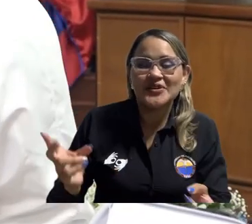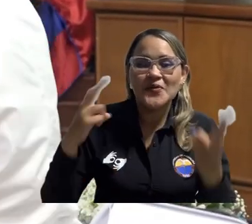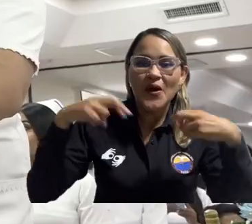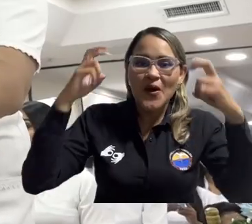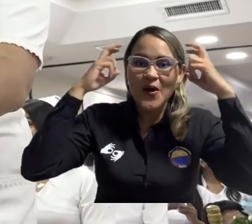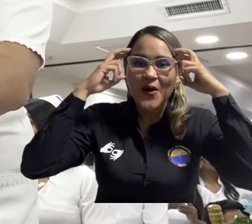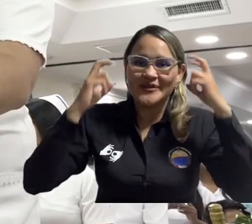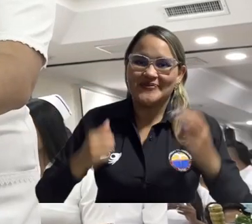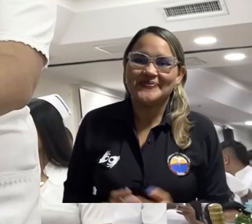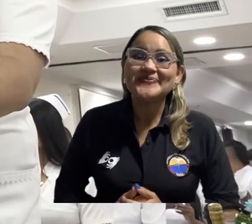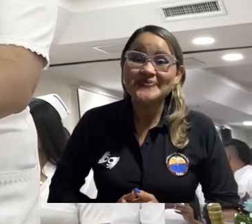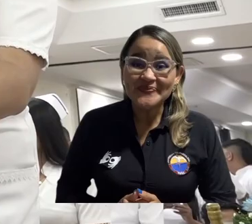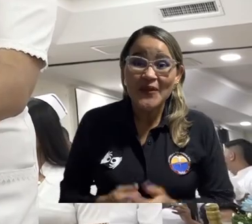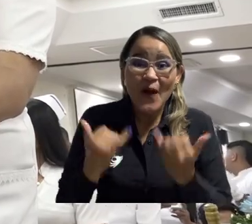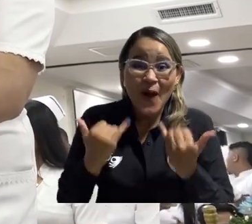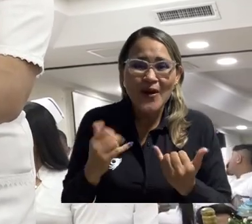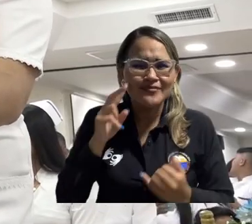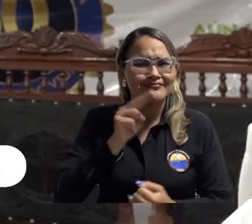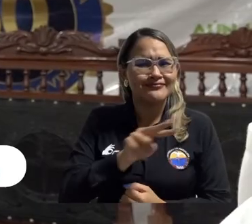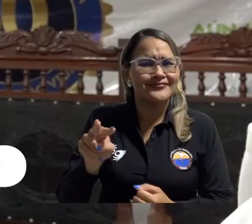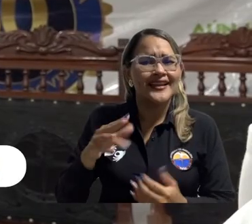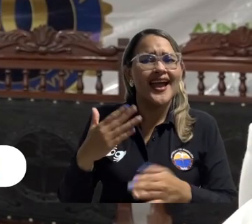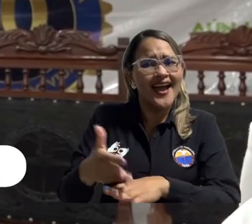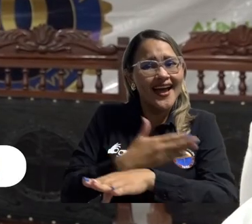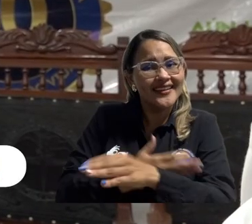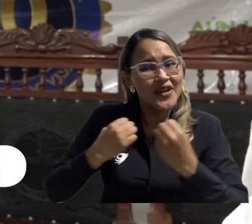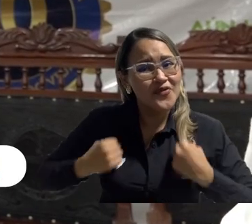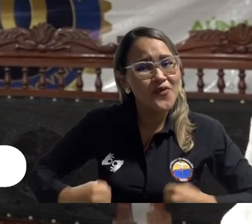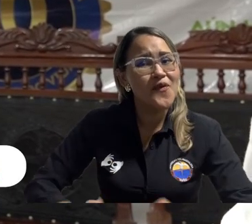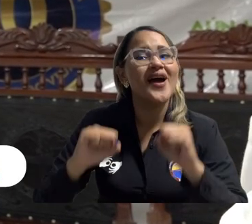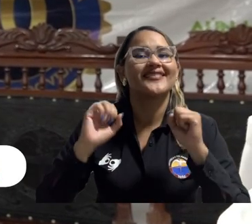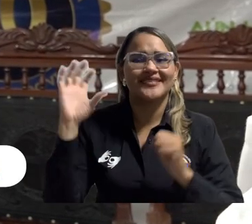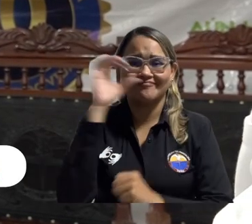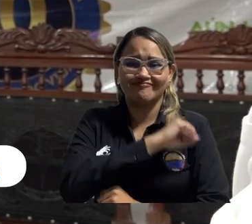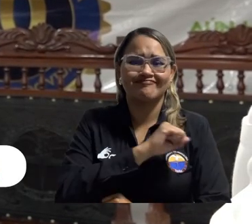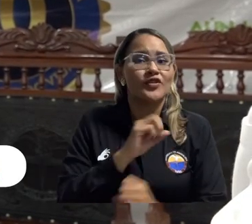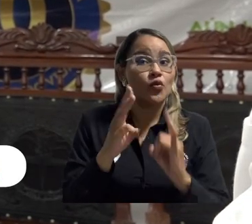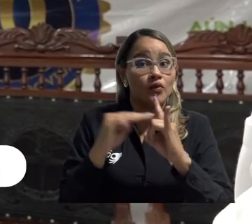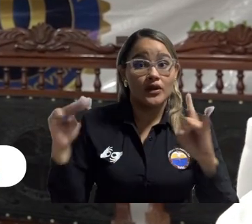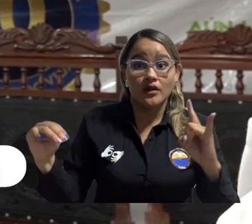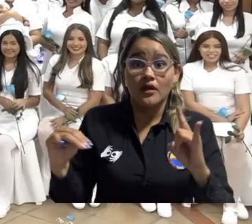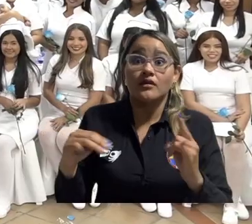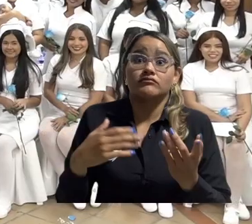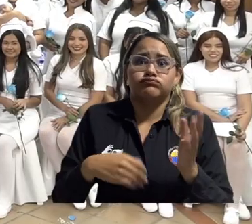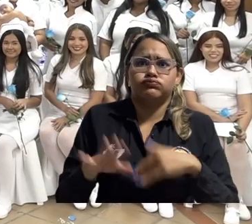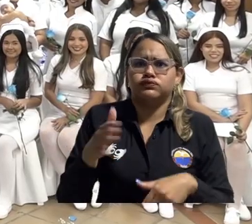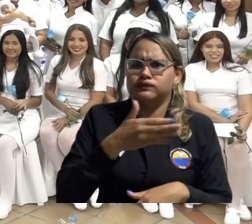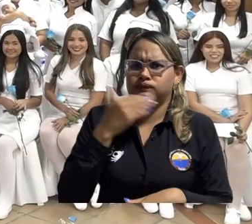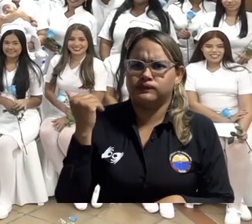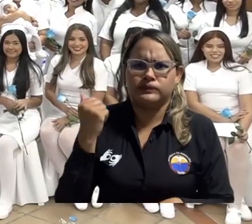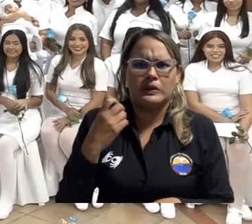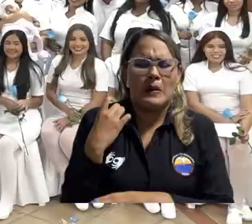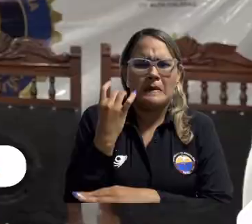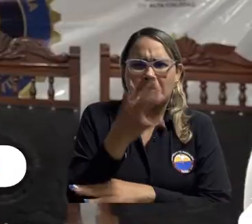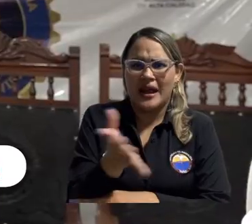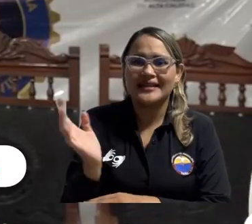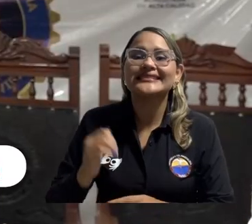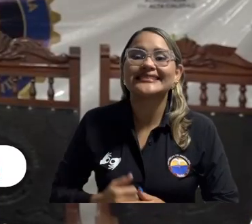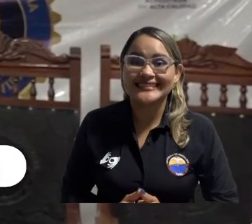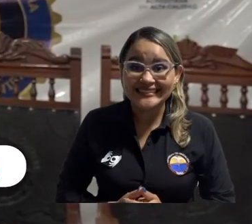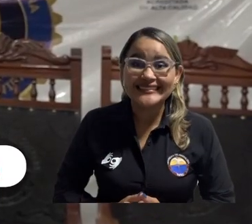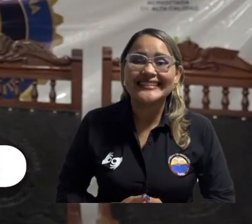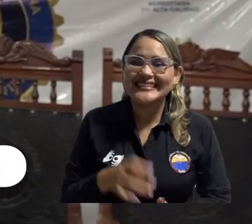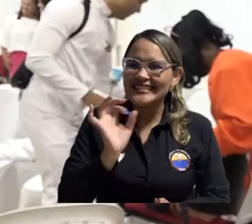pondrán en práctica los conocimientos adquiridos. Hoy estoy viendo plasmado tanto esfuerzo, tanto sacrificio, que la de Magdalena es una de las